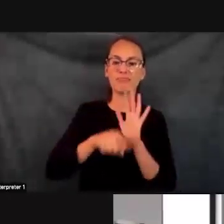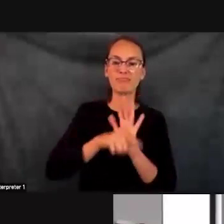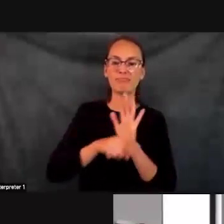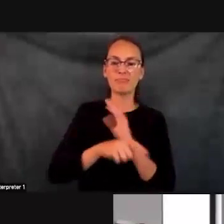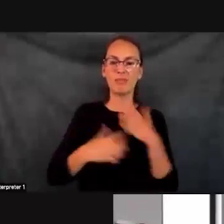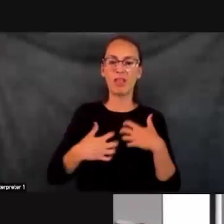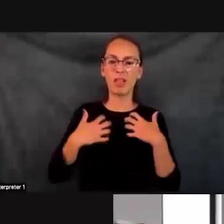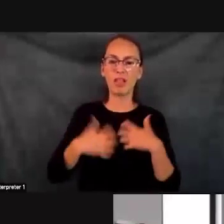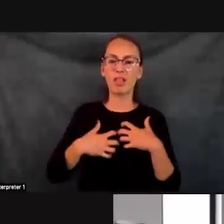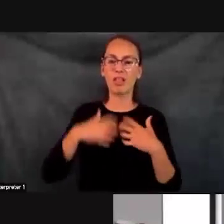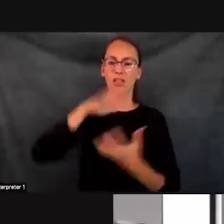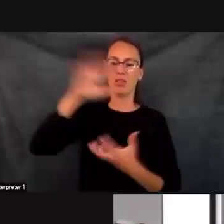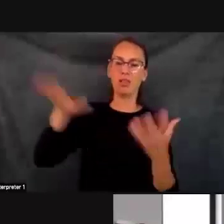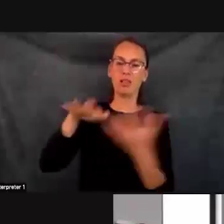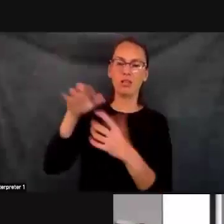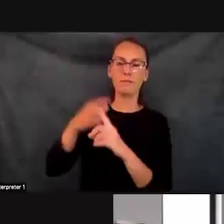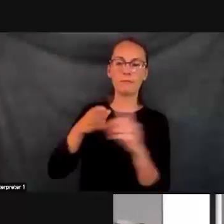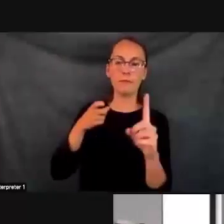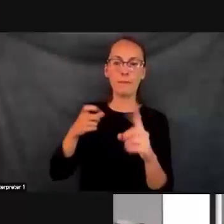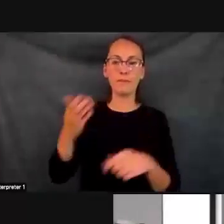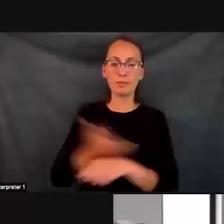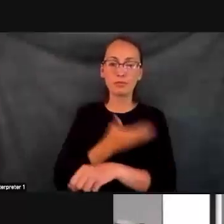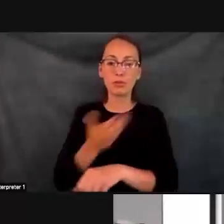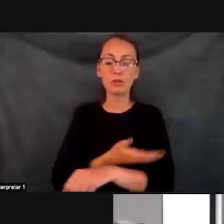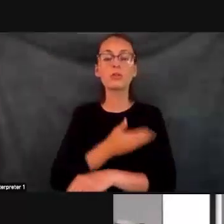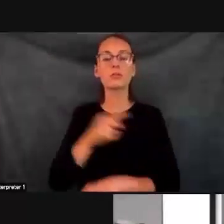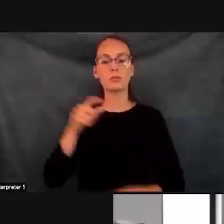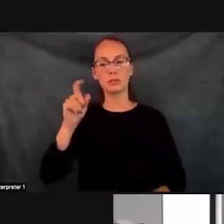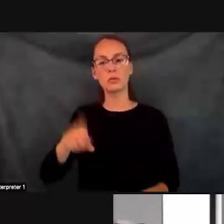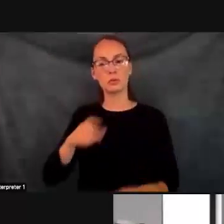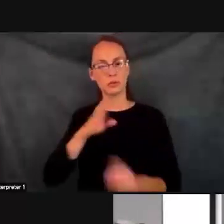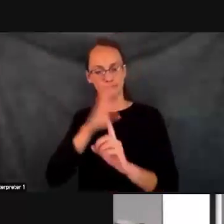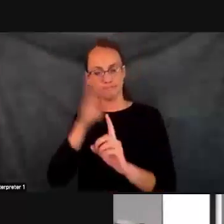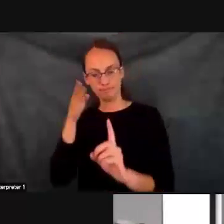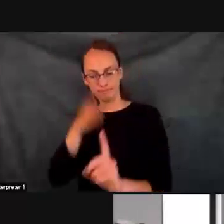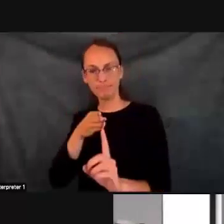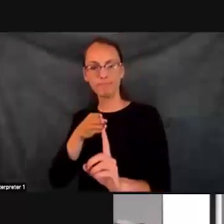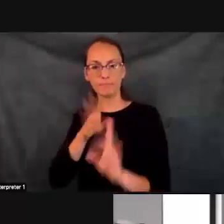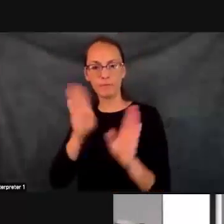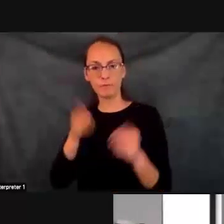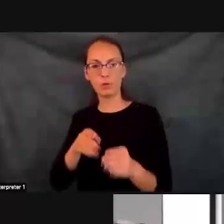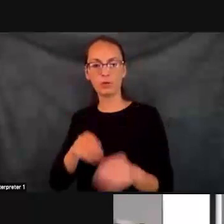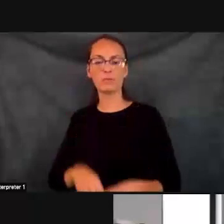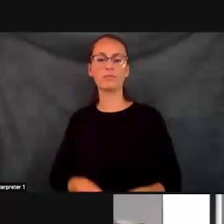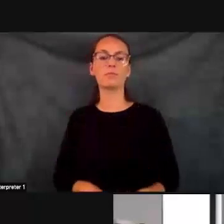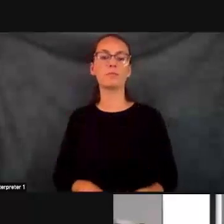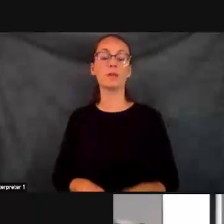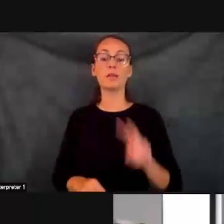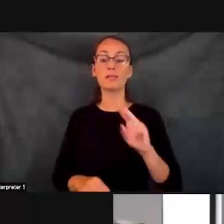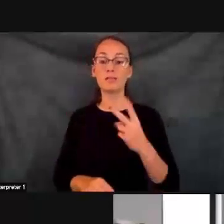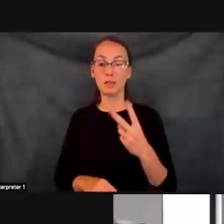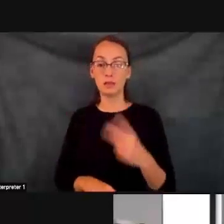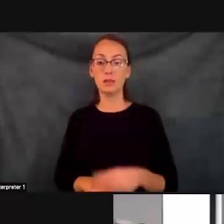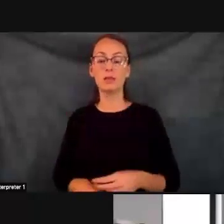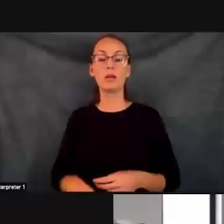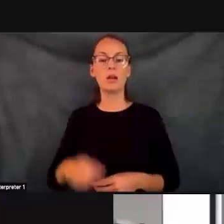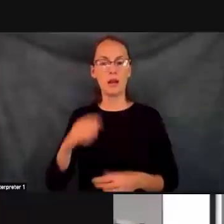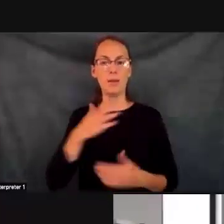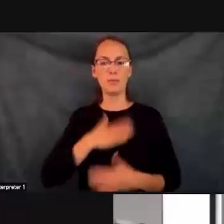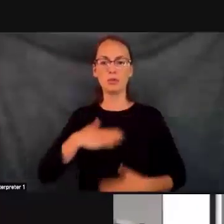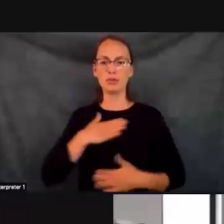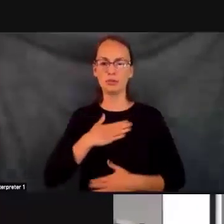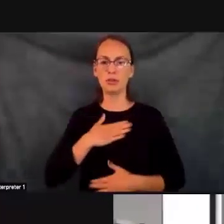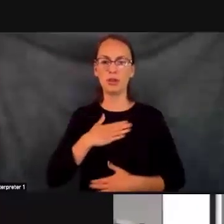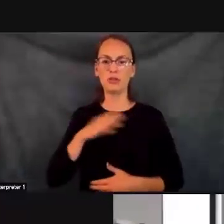Vamos a proporcionar comentarios escritos con respecto al impacto del proyecto en las ciudades circundantes.